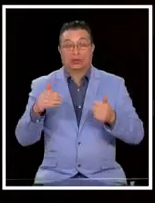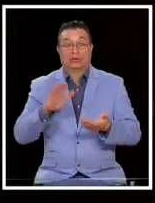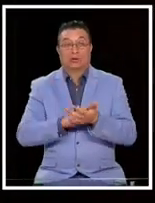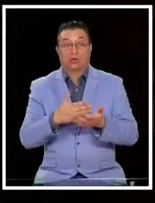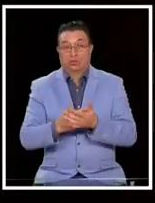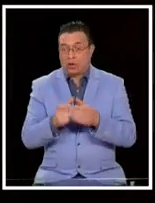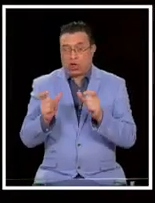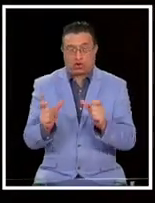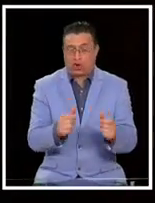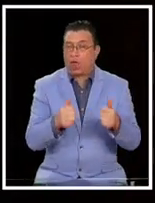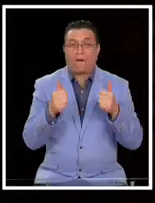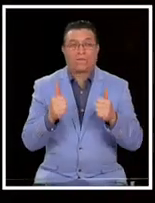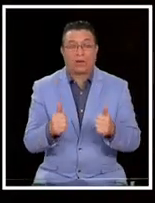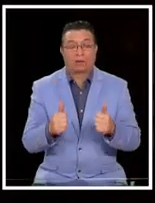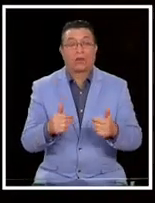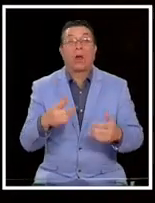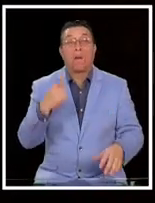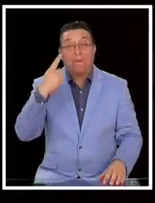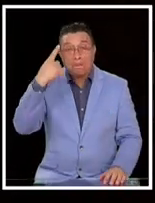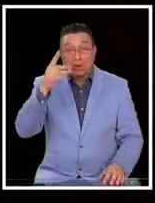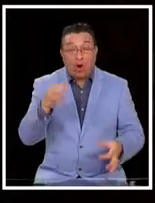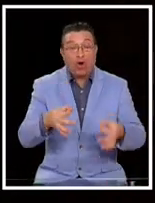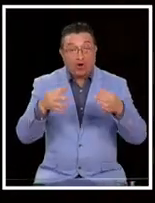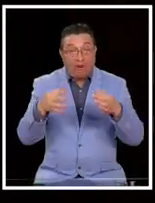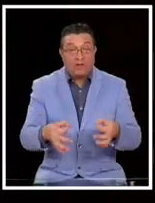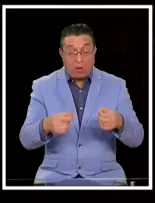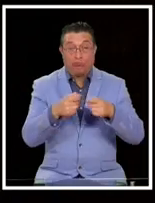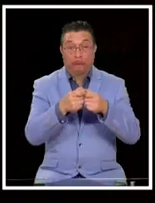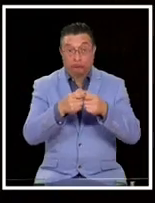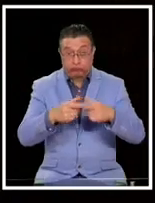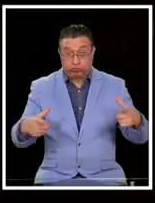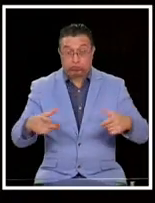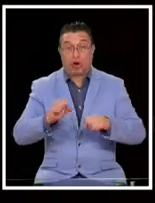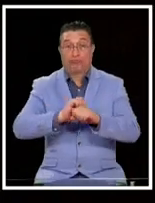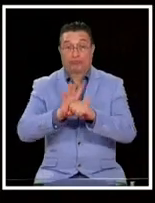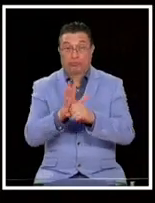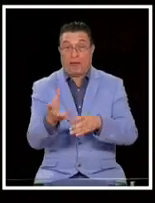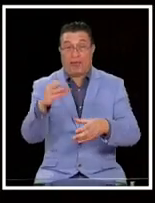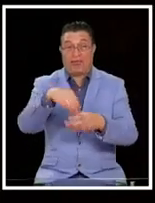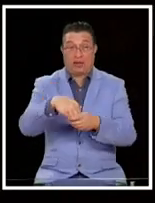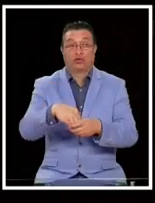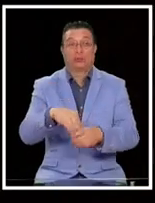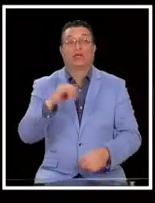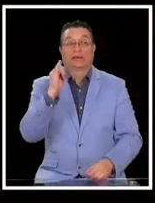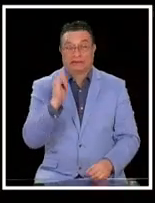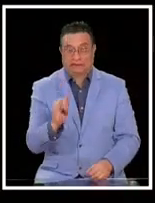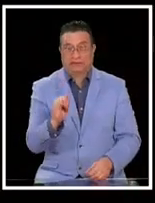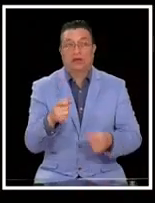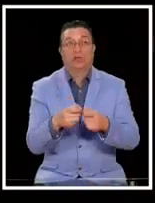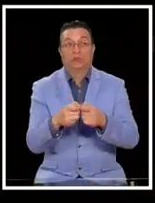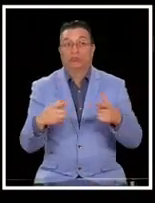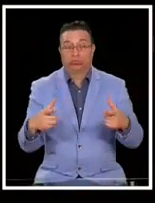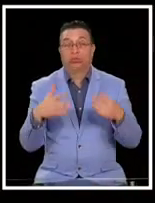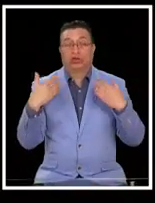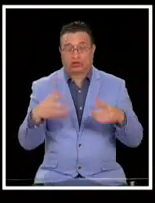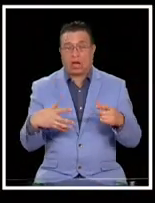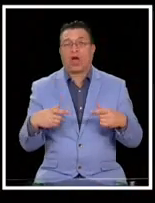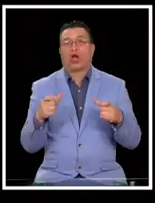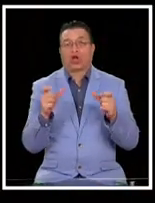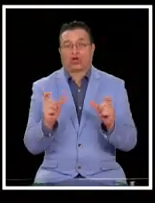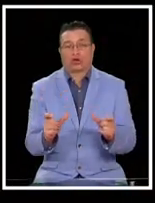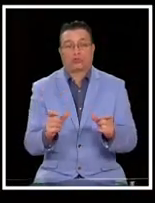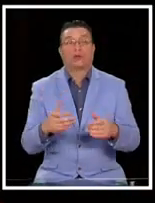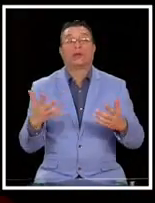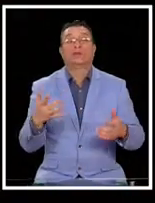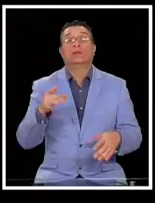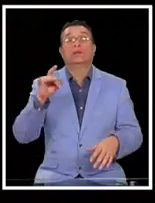todo bien. ¿Ya? Pero se confirmó que hubo un brote de COVID dentro del hogar. Sí, hay un brote, pero está todo controlado. ¿Y qué